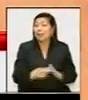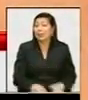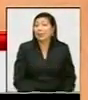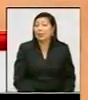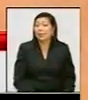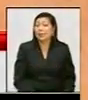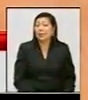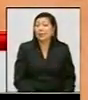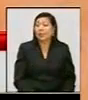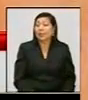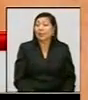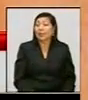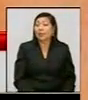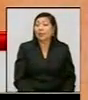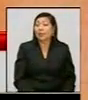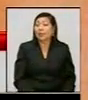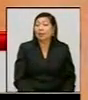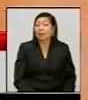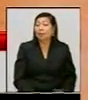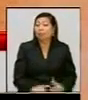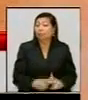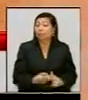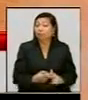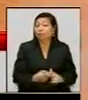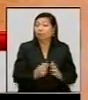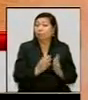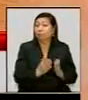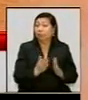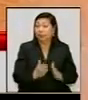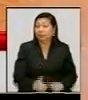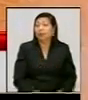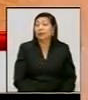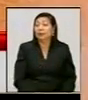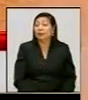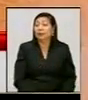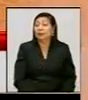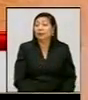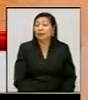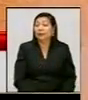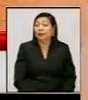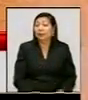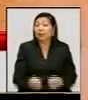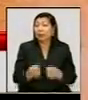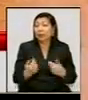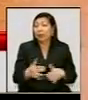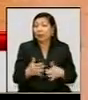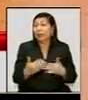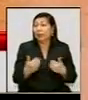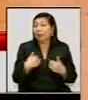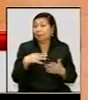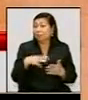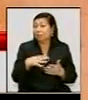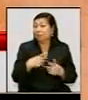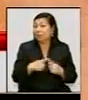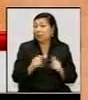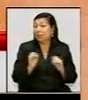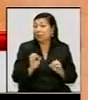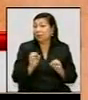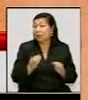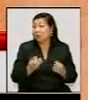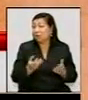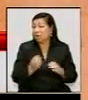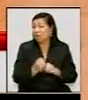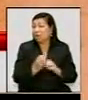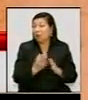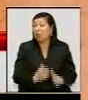sería bueno, señor presidente, comenzar a ordenar la agenda. Insistencias que ya tenemos estudiado, que creo que ya tenemos criterio